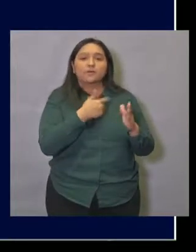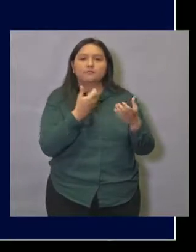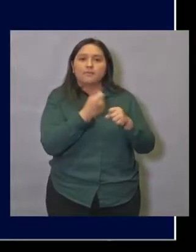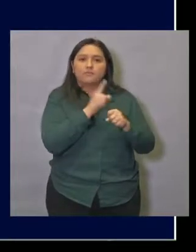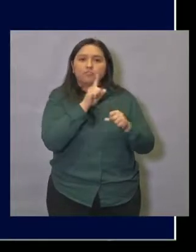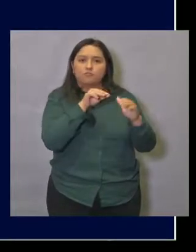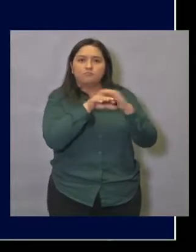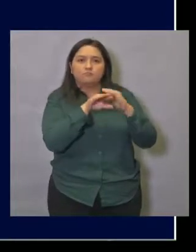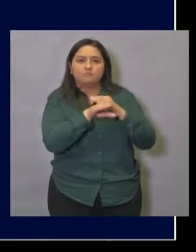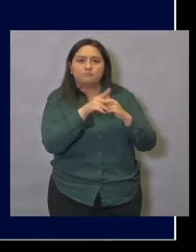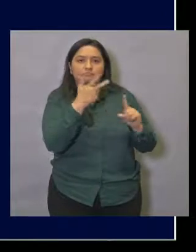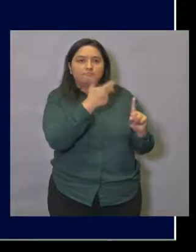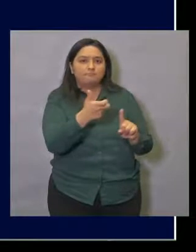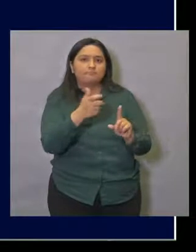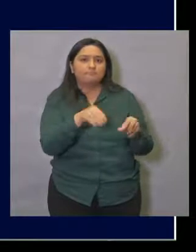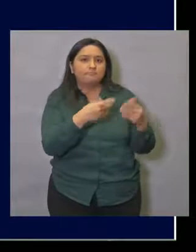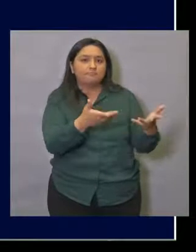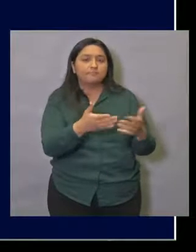please.